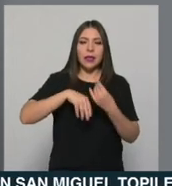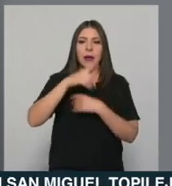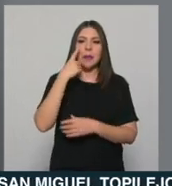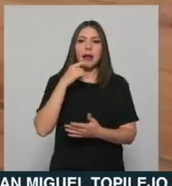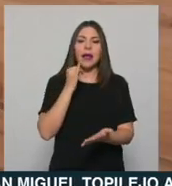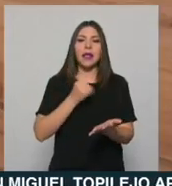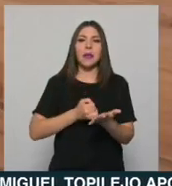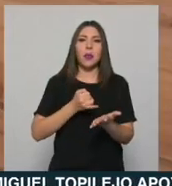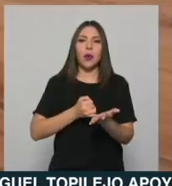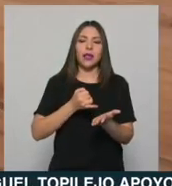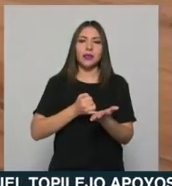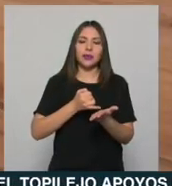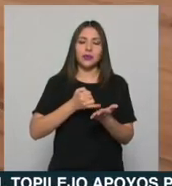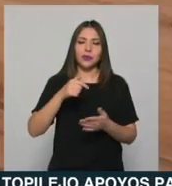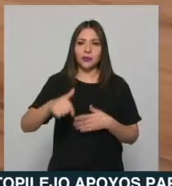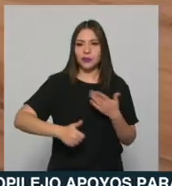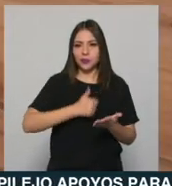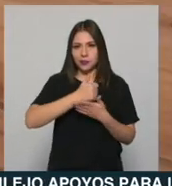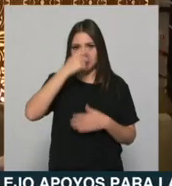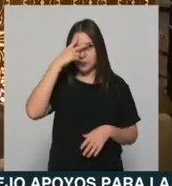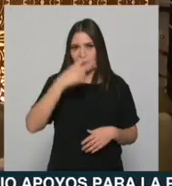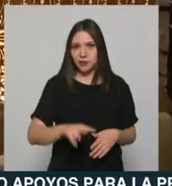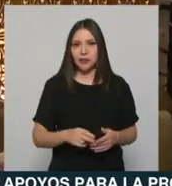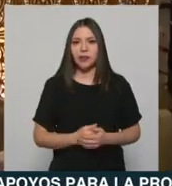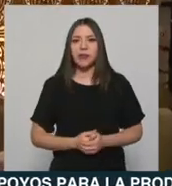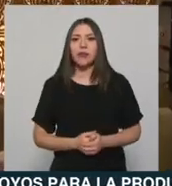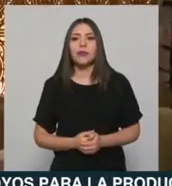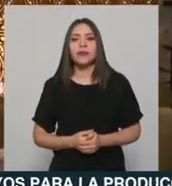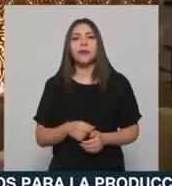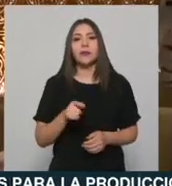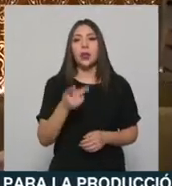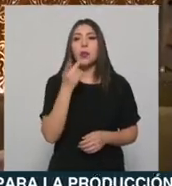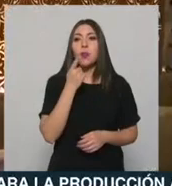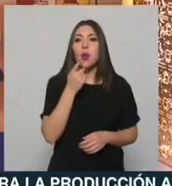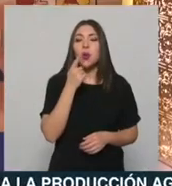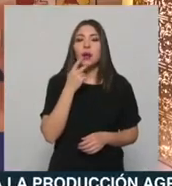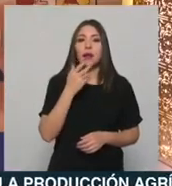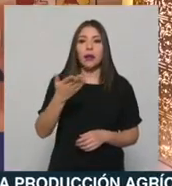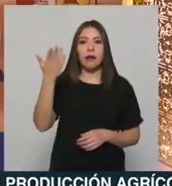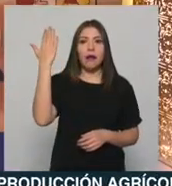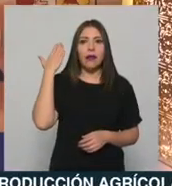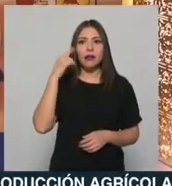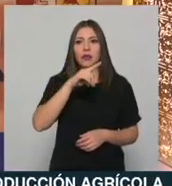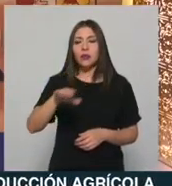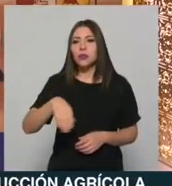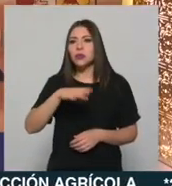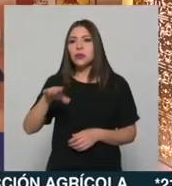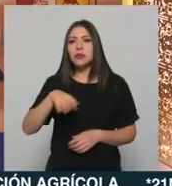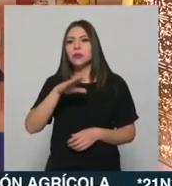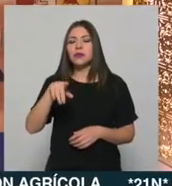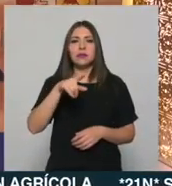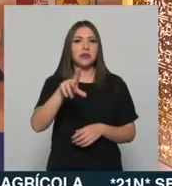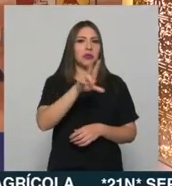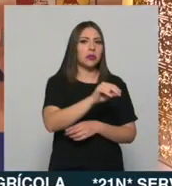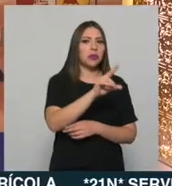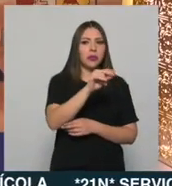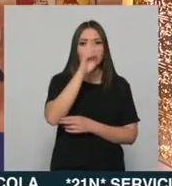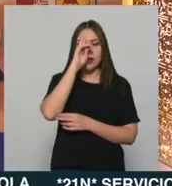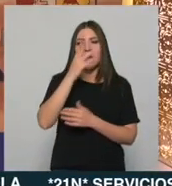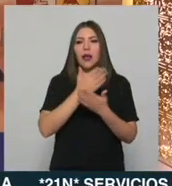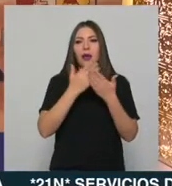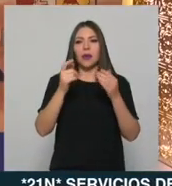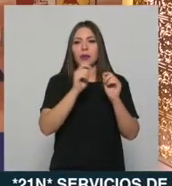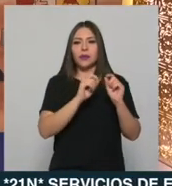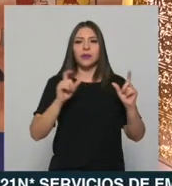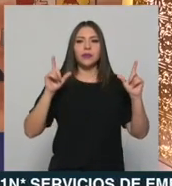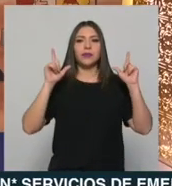de México. En la época contemporánea el pulque fue severamente perseguido y eso quedó plasmado en este mural